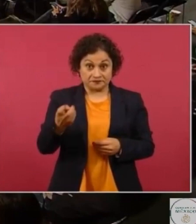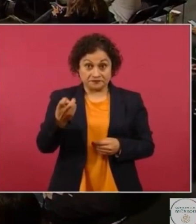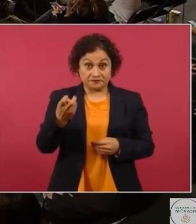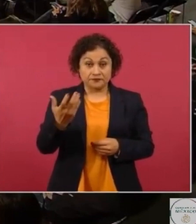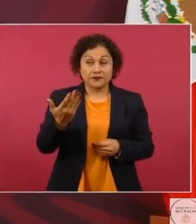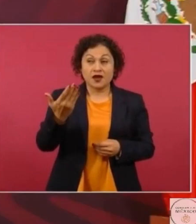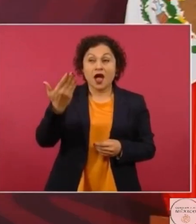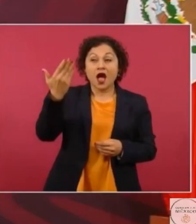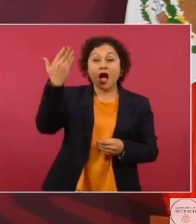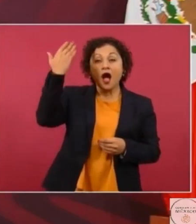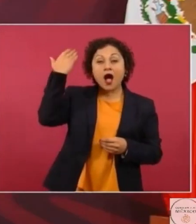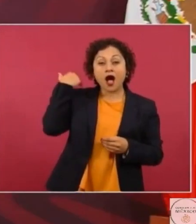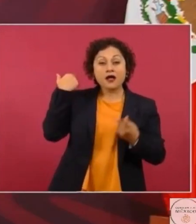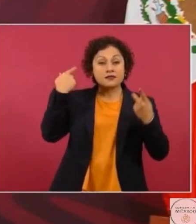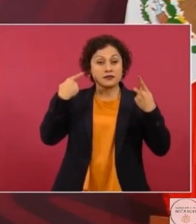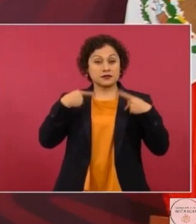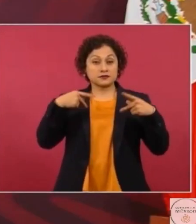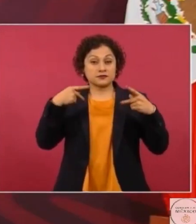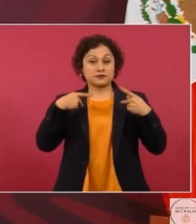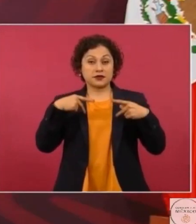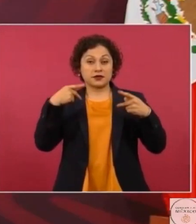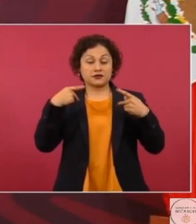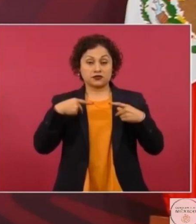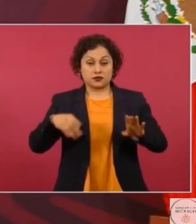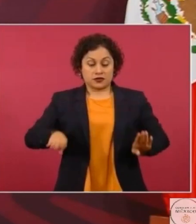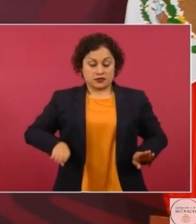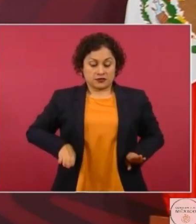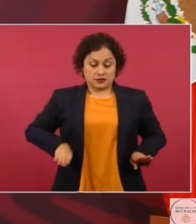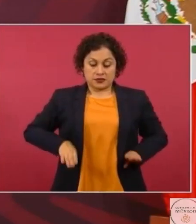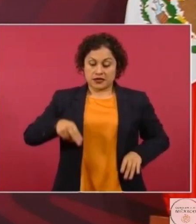los tecnócratas, ¿no? Neoliberales,